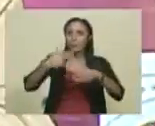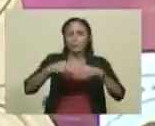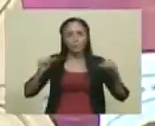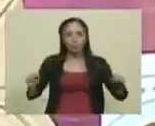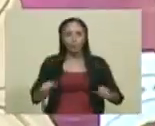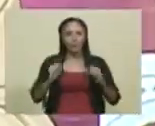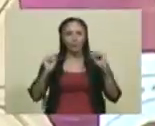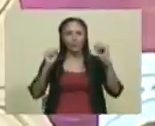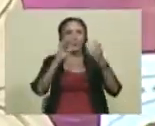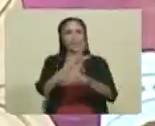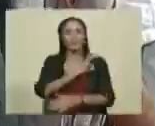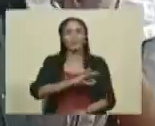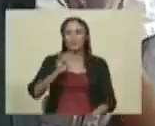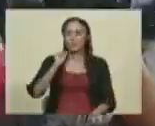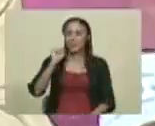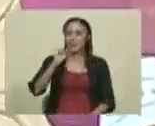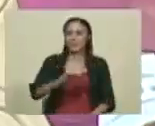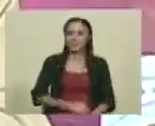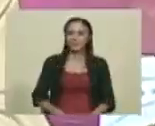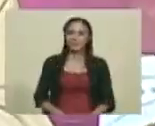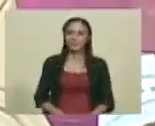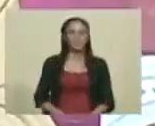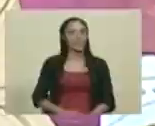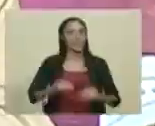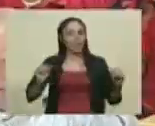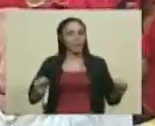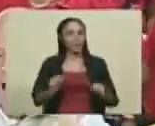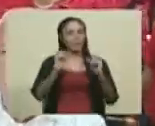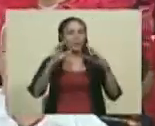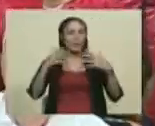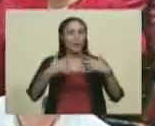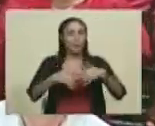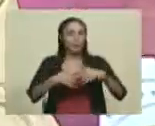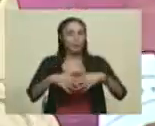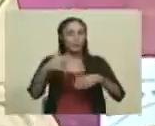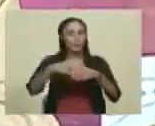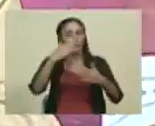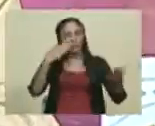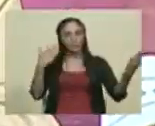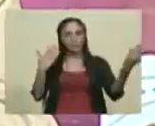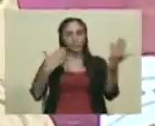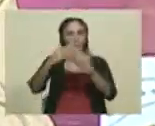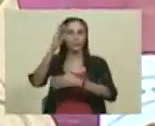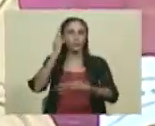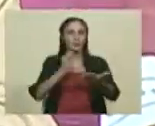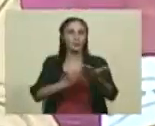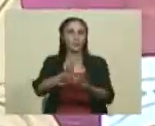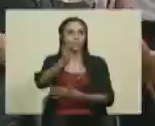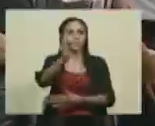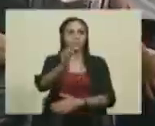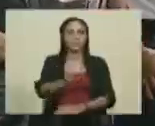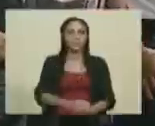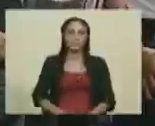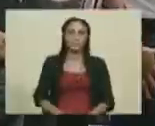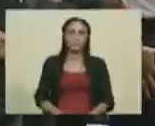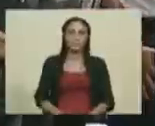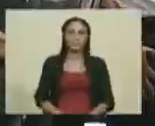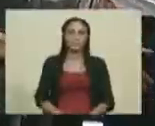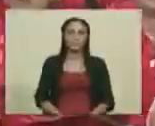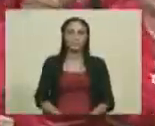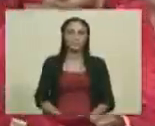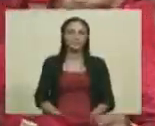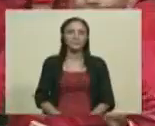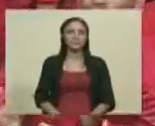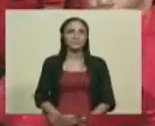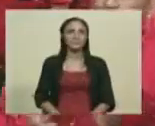la PDVSA socialista! ¡Que viva la clase obrera! ¡Hasta la victoria siempre!